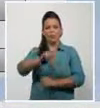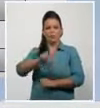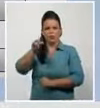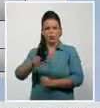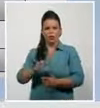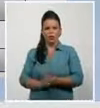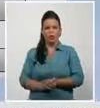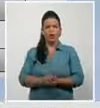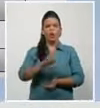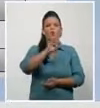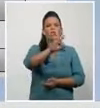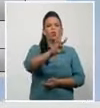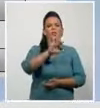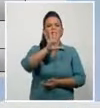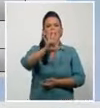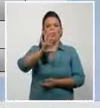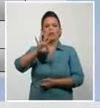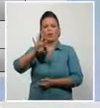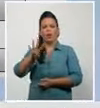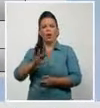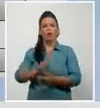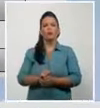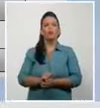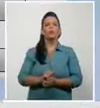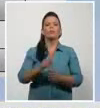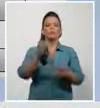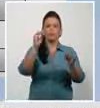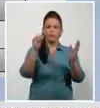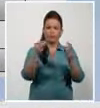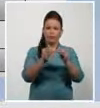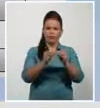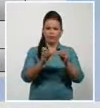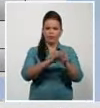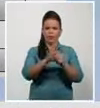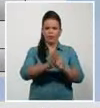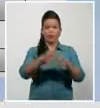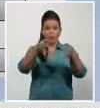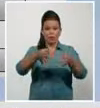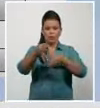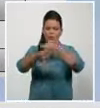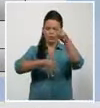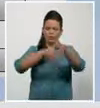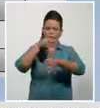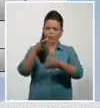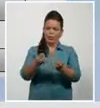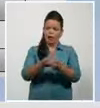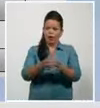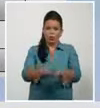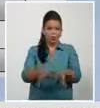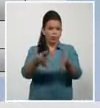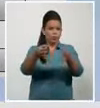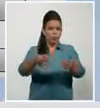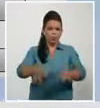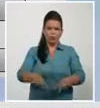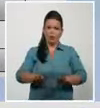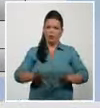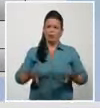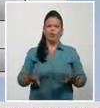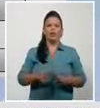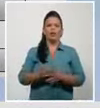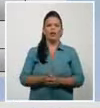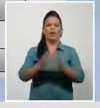854, con la COVID-19. Y ya, como es natural, como era de esperar, de acuerdo a los casos